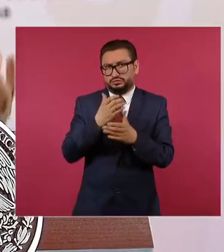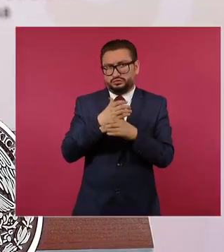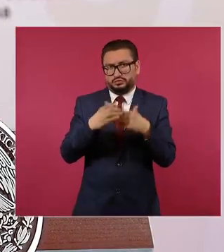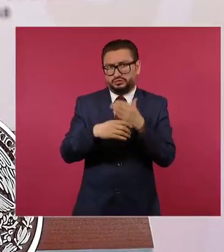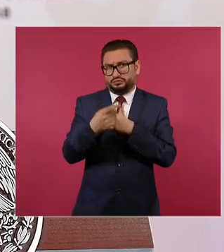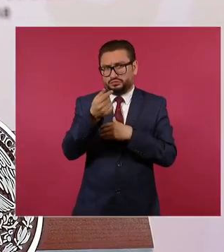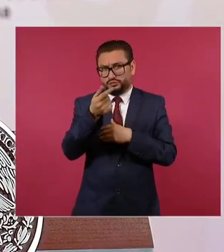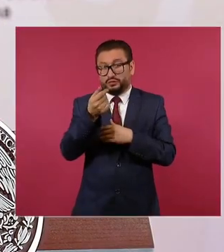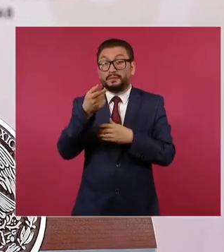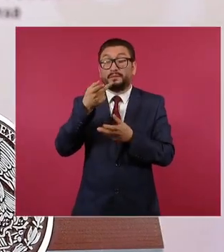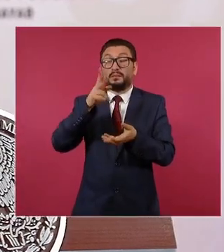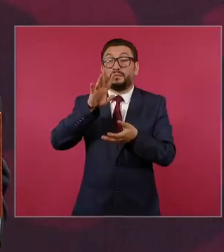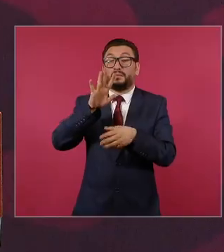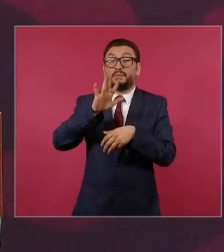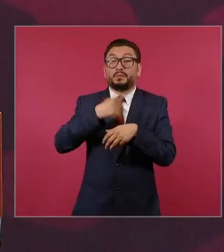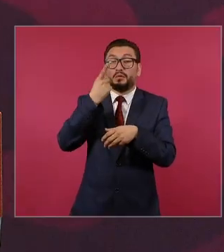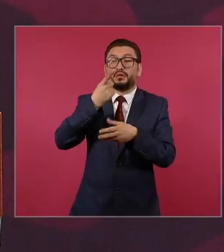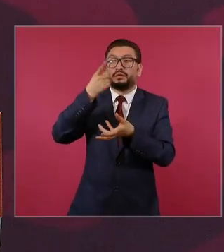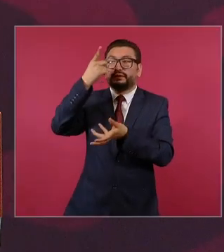el fondo,